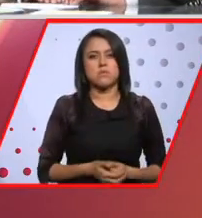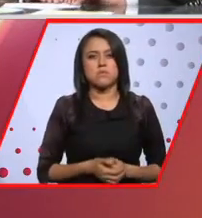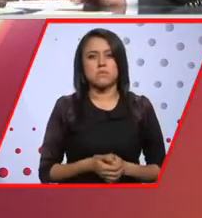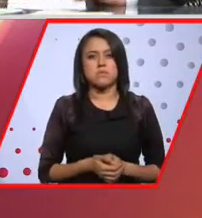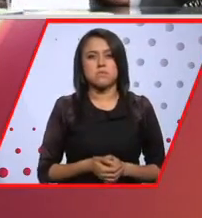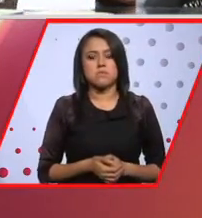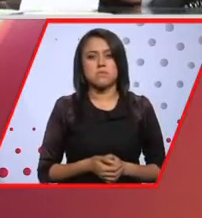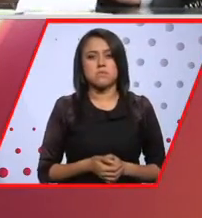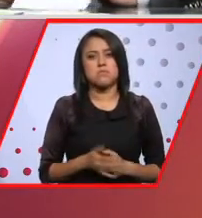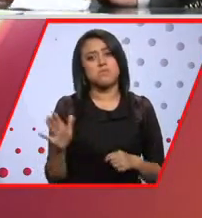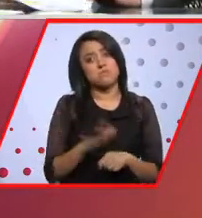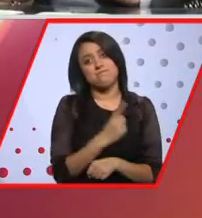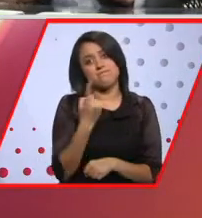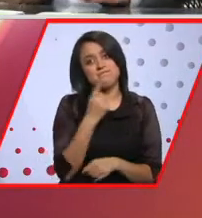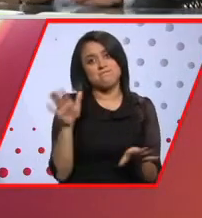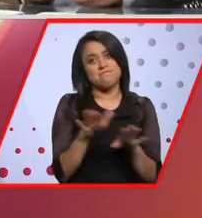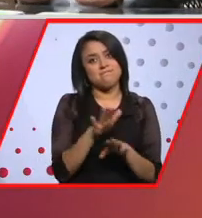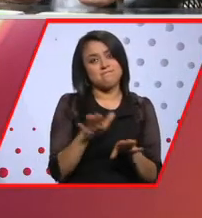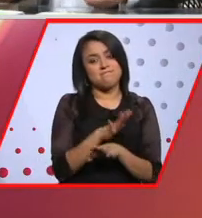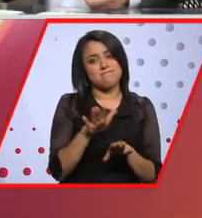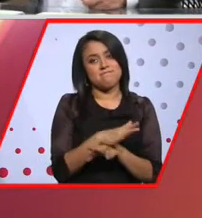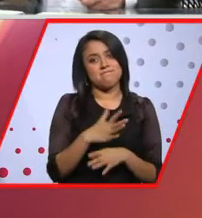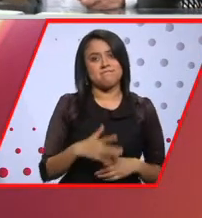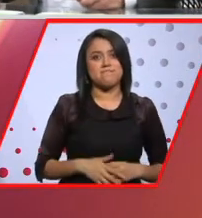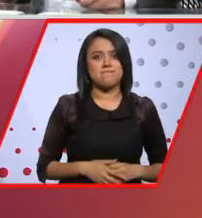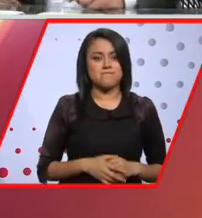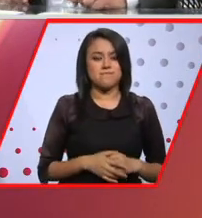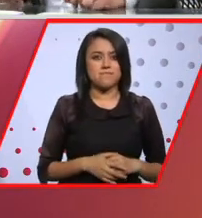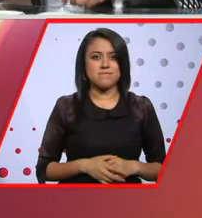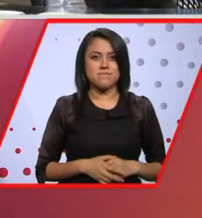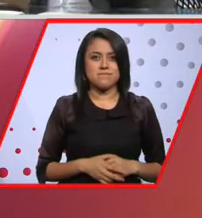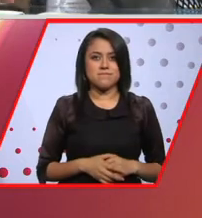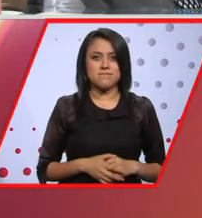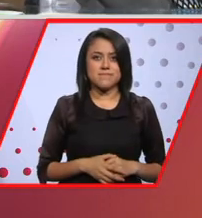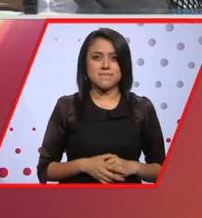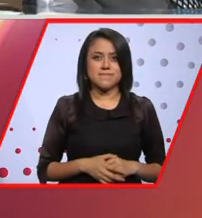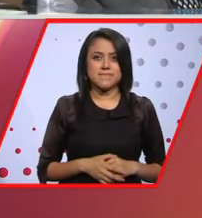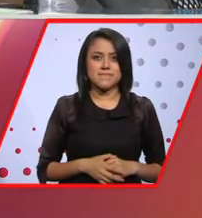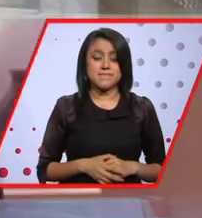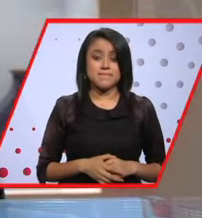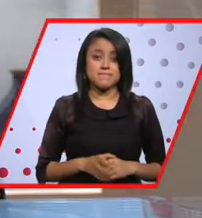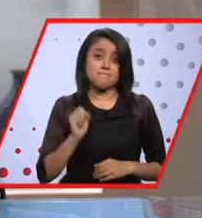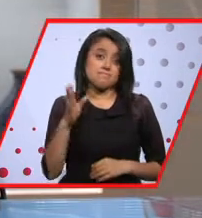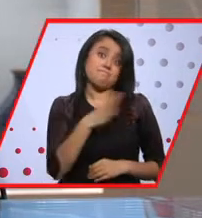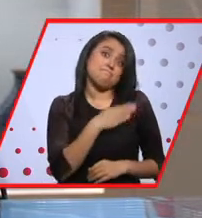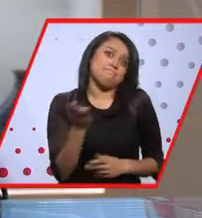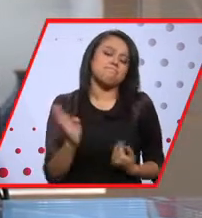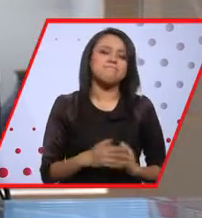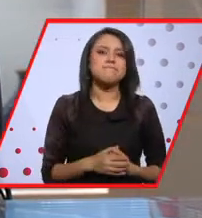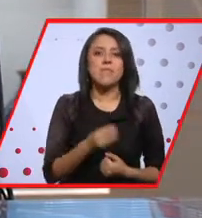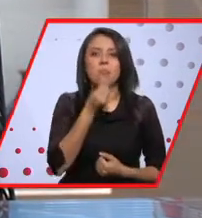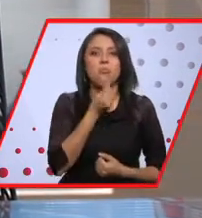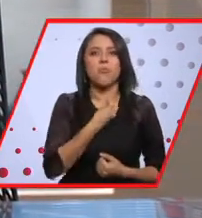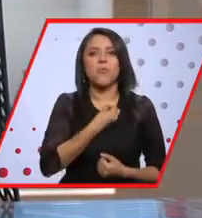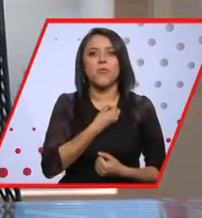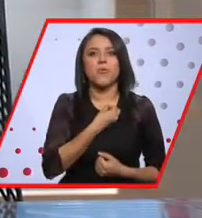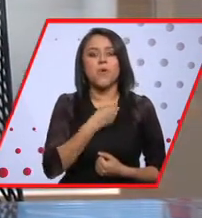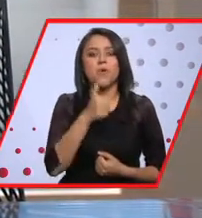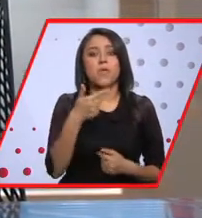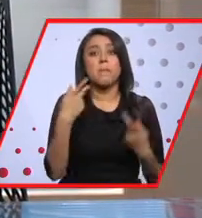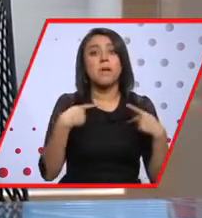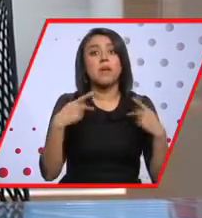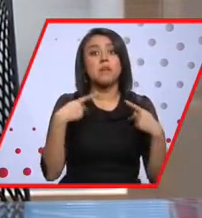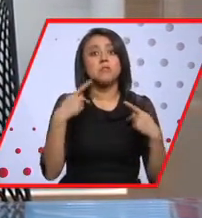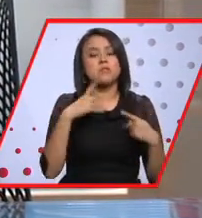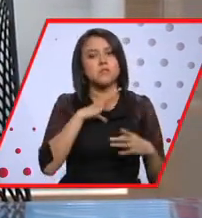van a cambiar de aquí a otro tipo de página en los diarios. Pero en fin, ahí está. Atentar contra otro medio